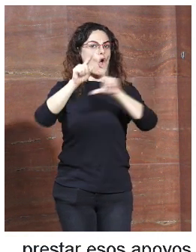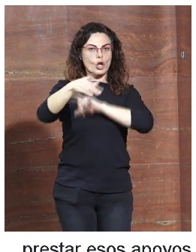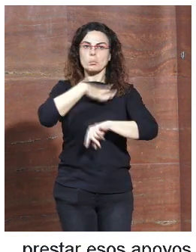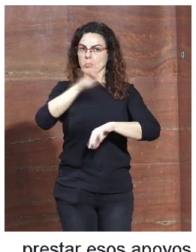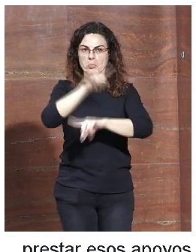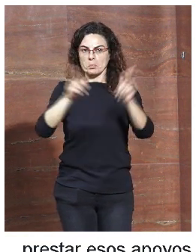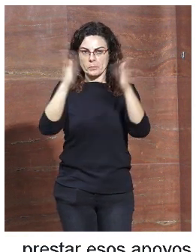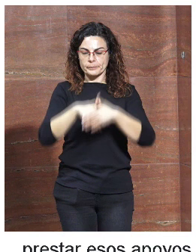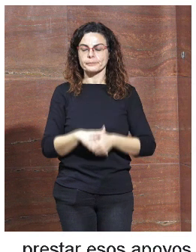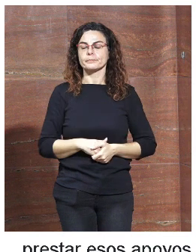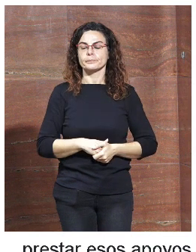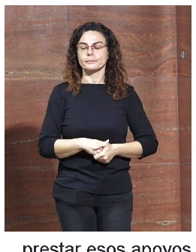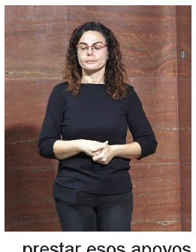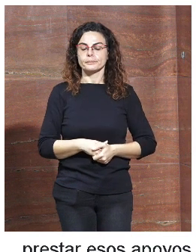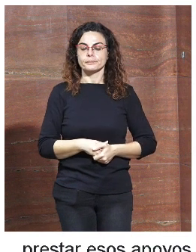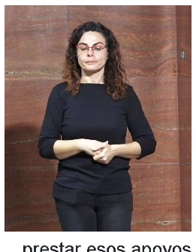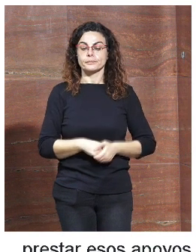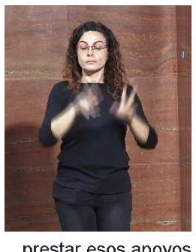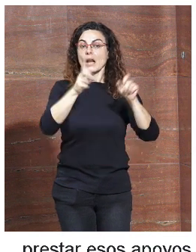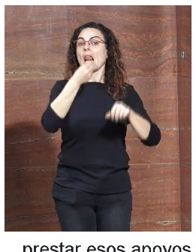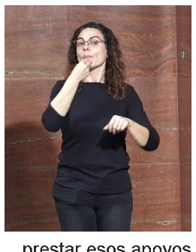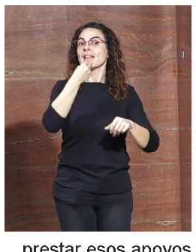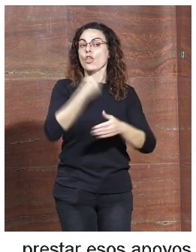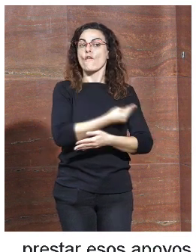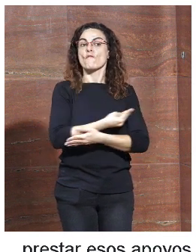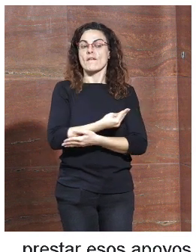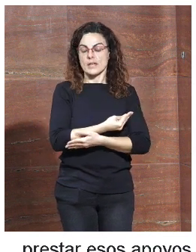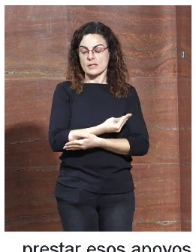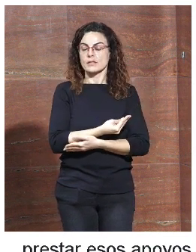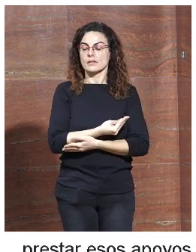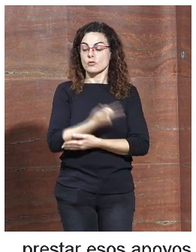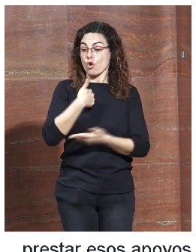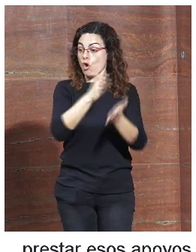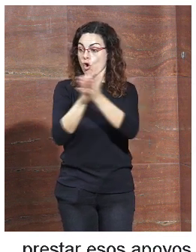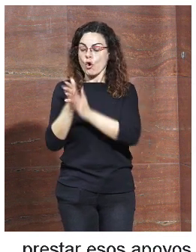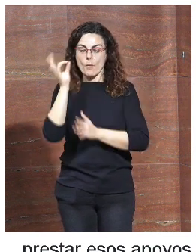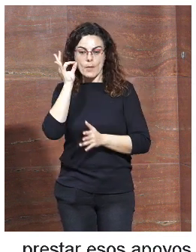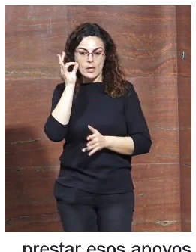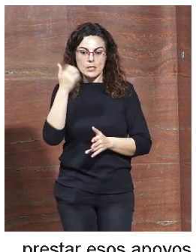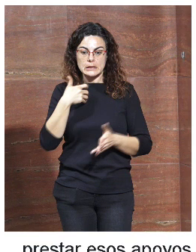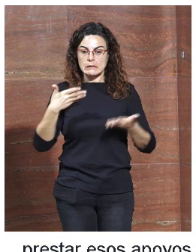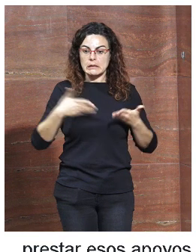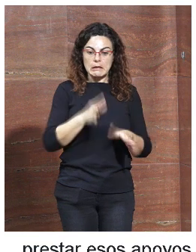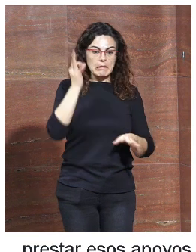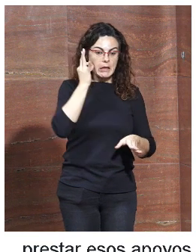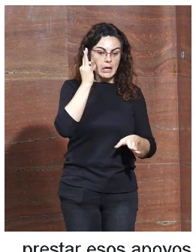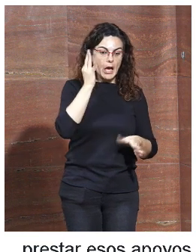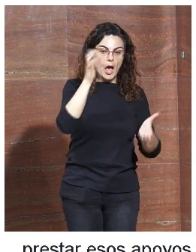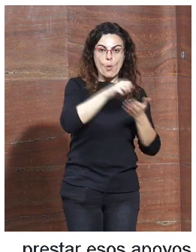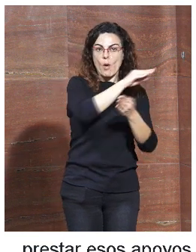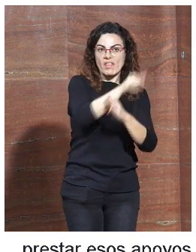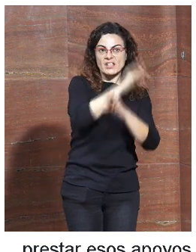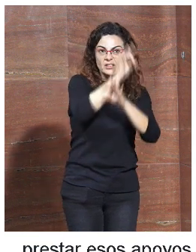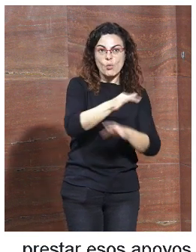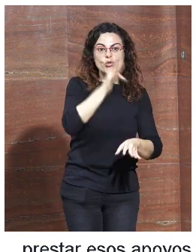problema. La alimentación del bebé. Yo siempre le digo a mis compañeras, digo, si mi hija no hubiese ido a una guardería, estaría comiendo